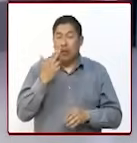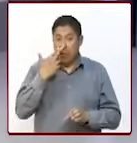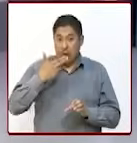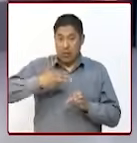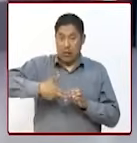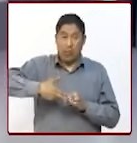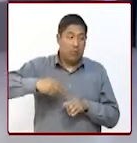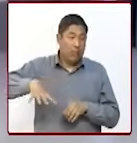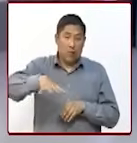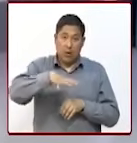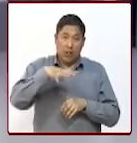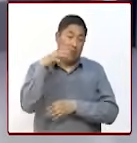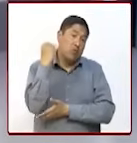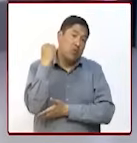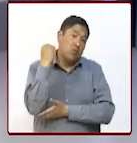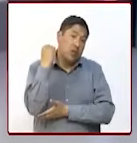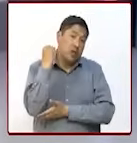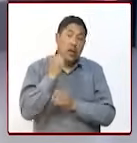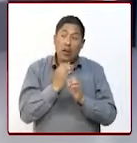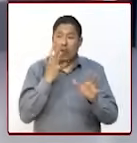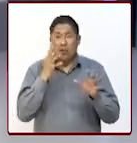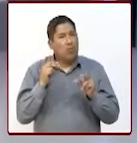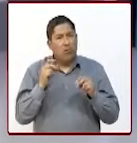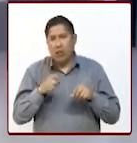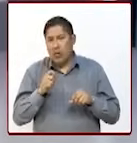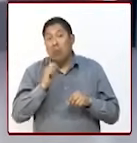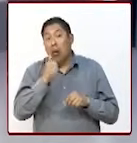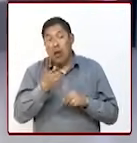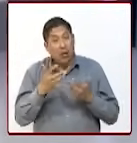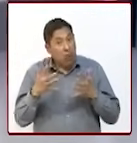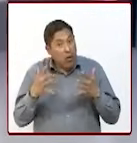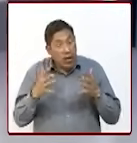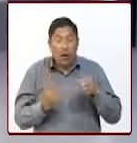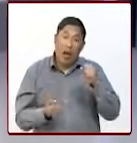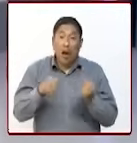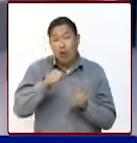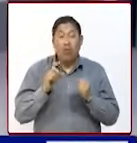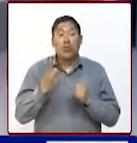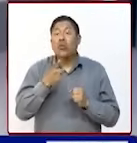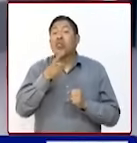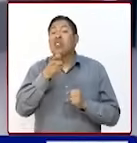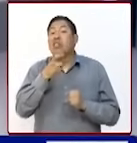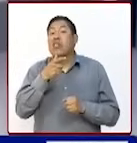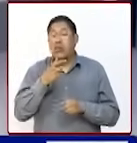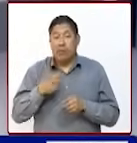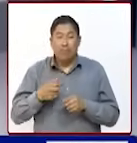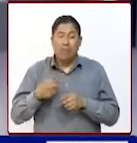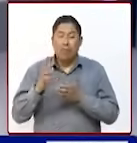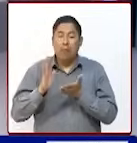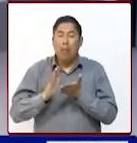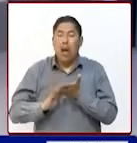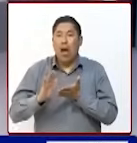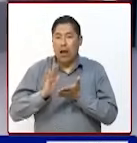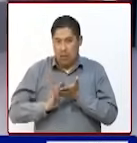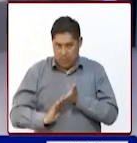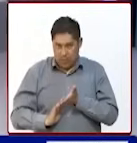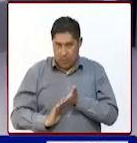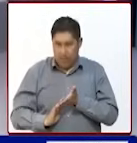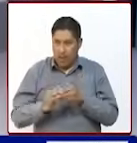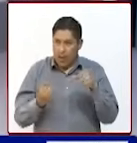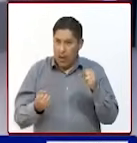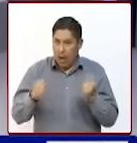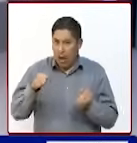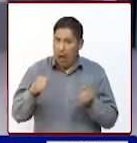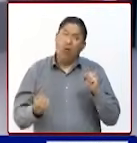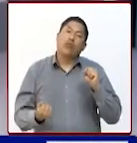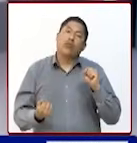en la capital del país, no haga filas innecesarias. Mañana no circulan los vehículos, solamente trabajarán aquellas estaciones de servicio autorizadas para aquellos vehículos